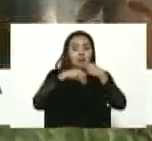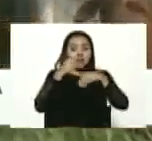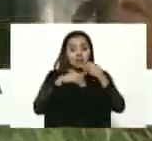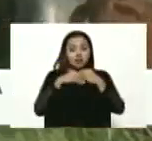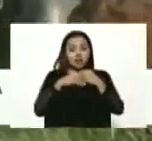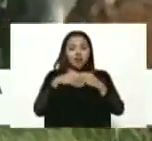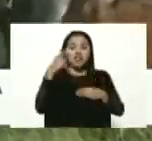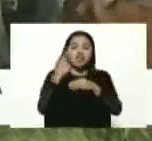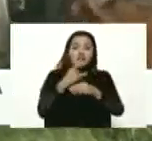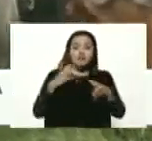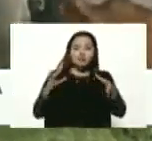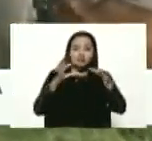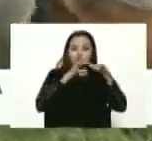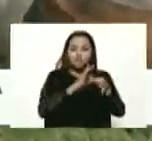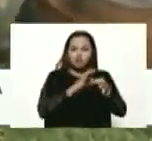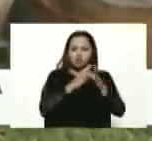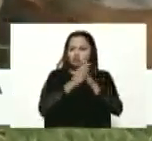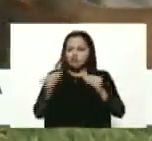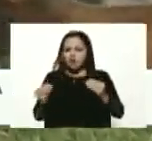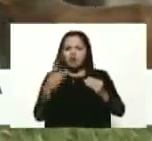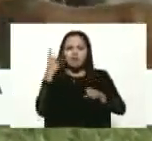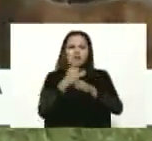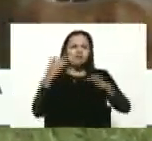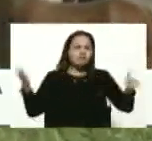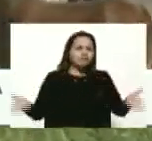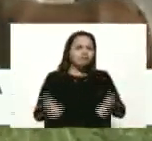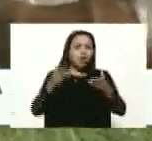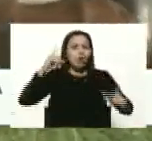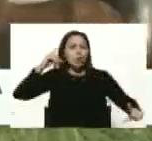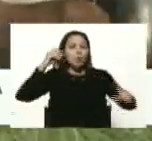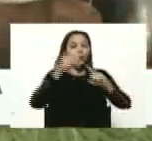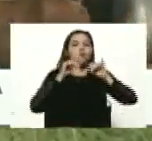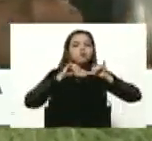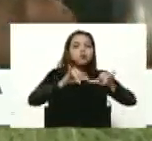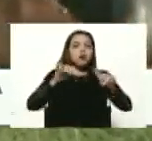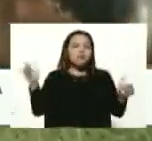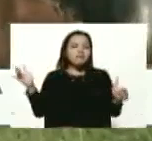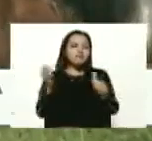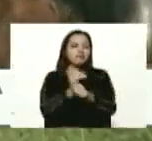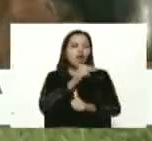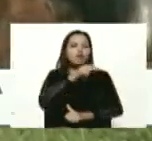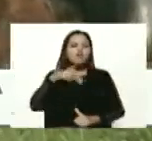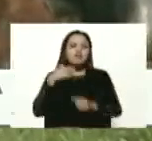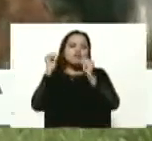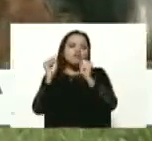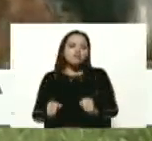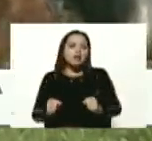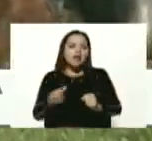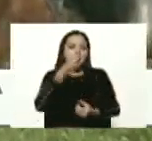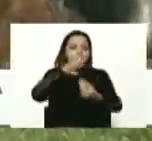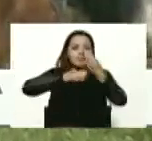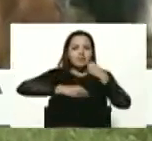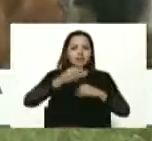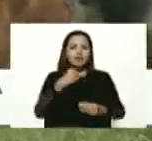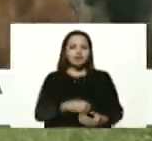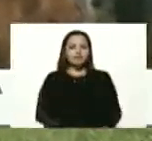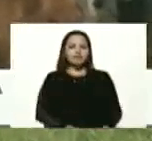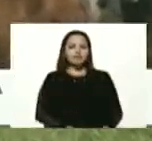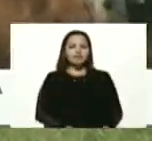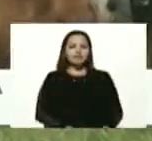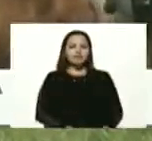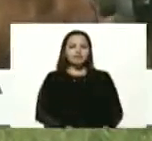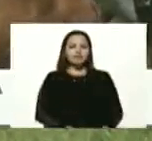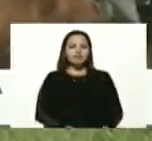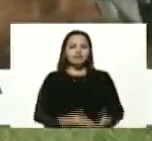todos acá, entonces todos debemos luchar hacia un fin común, que es lograr nuestra seguridad alimentaria.